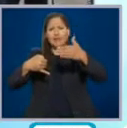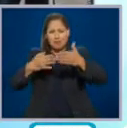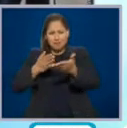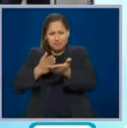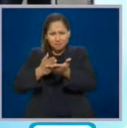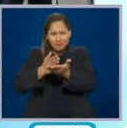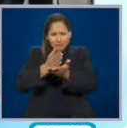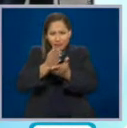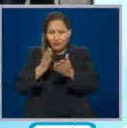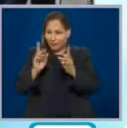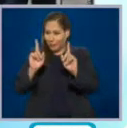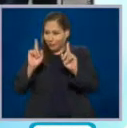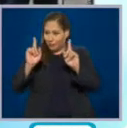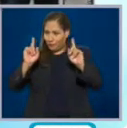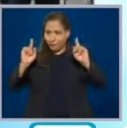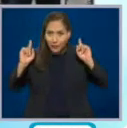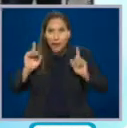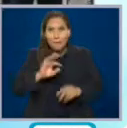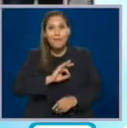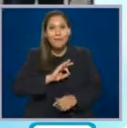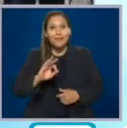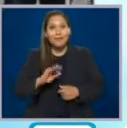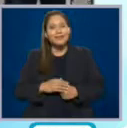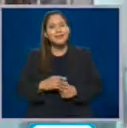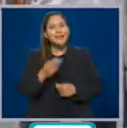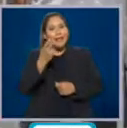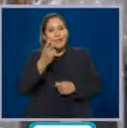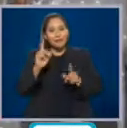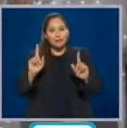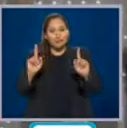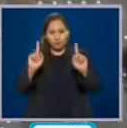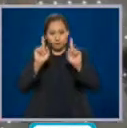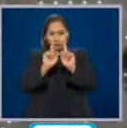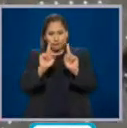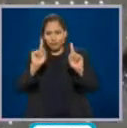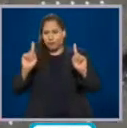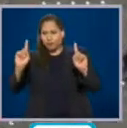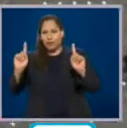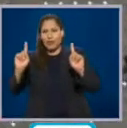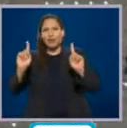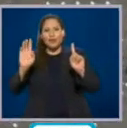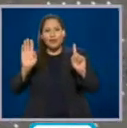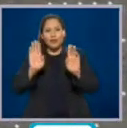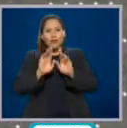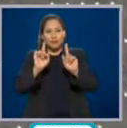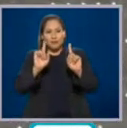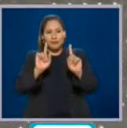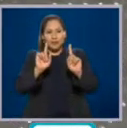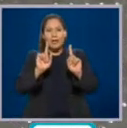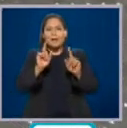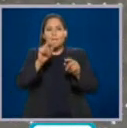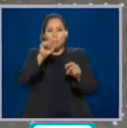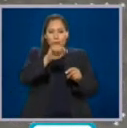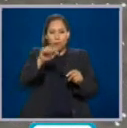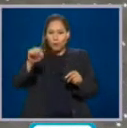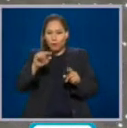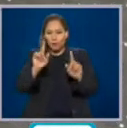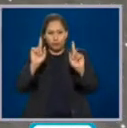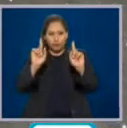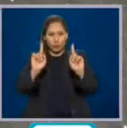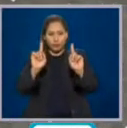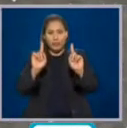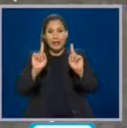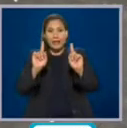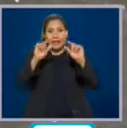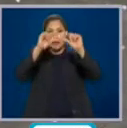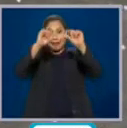atravesable. Oye, pero no solo eso, estos tubos además están intervenidos, tengo entendido, ¿cierto? ¿Con qué están intervenidos? Tienen unos textos